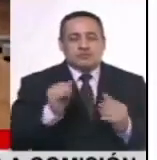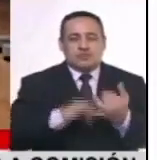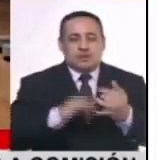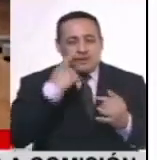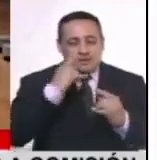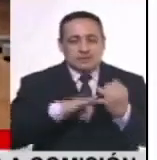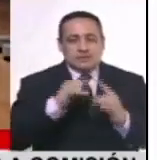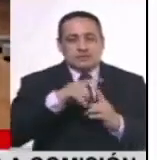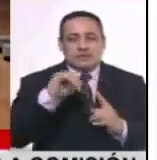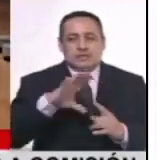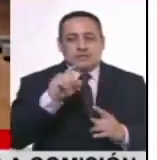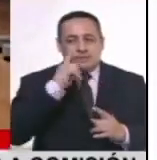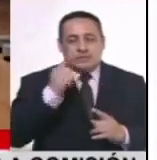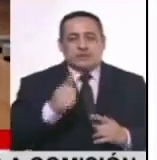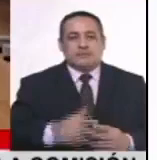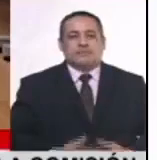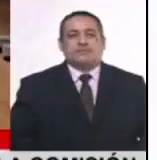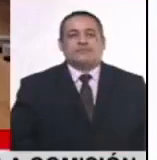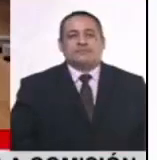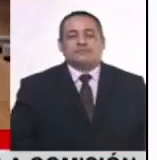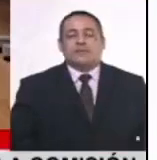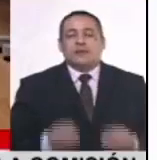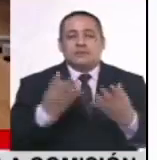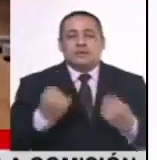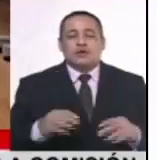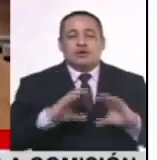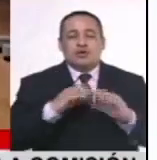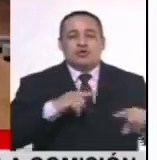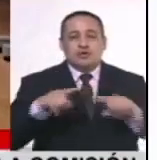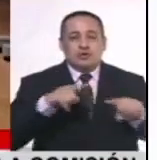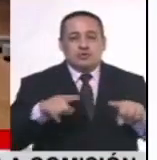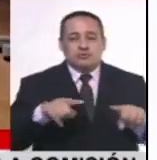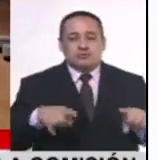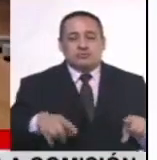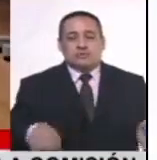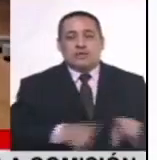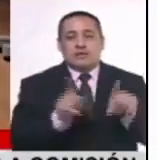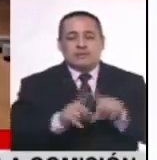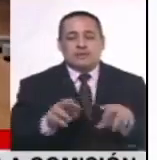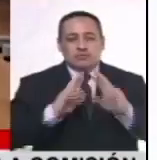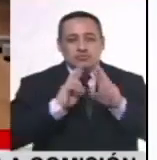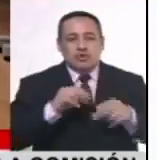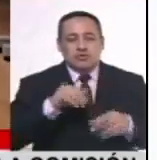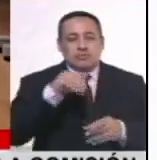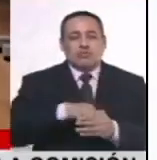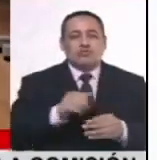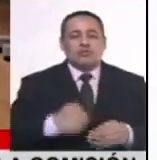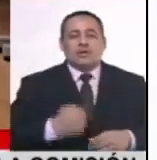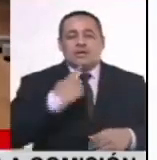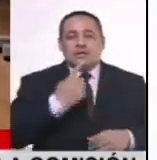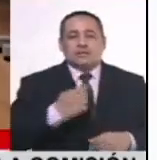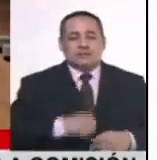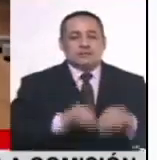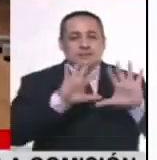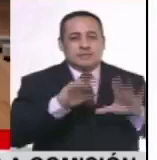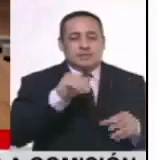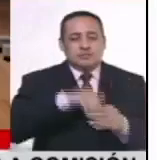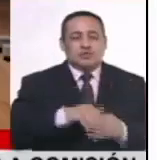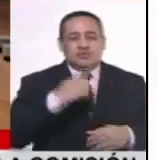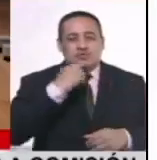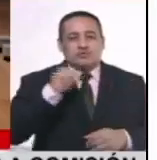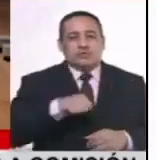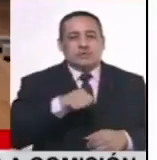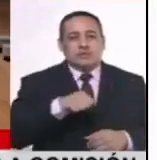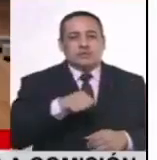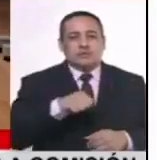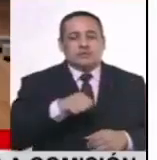asistencia, congresista Barbarán Reyes. Señor congresista coordinador, el resultado de la votación es 10 votos a